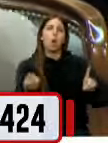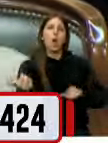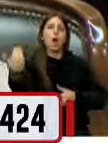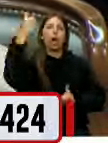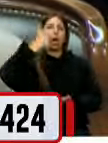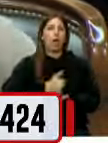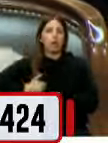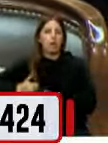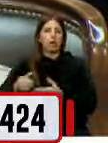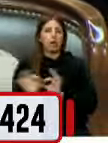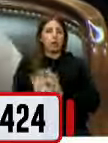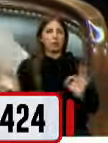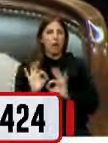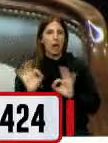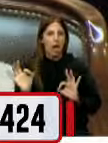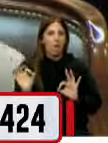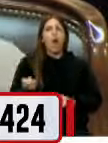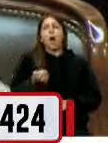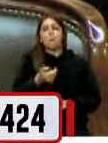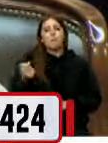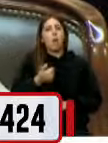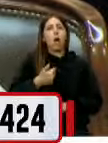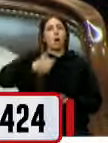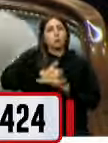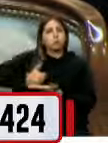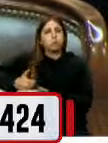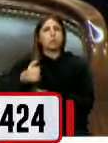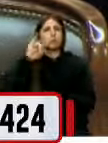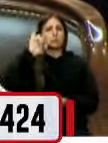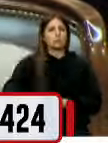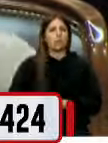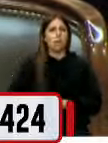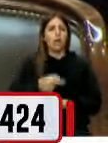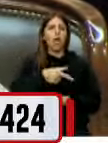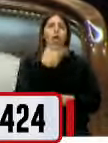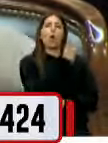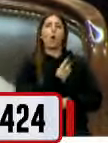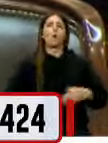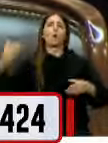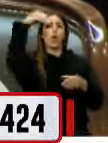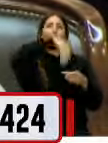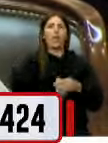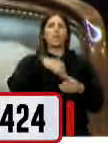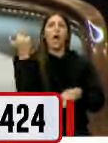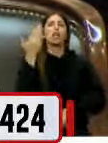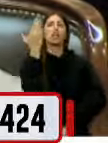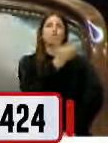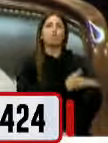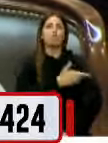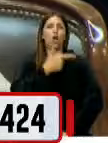Sus directivos tienen que estar acá. Eso, por eso digo. Se llenan la boca diciendo la clase obrera.